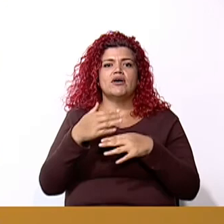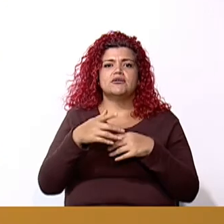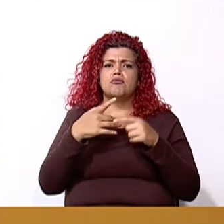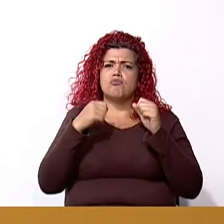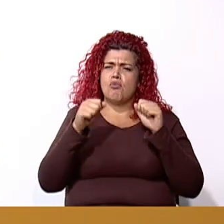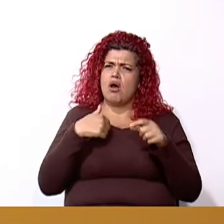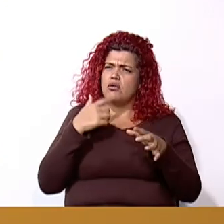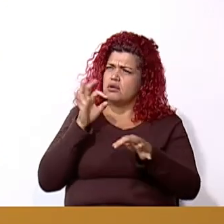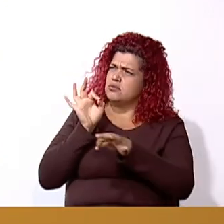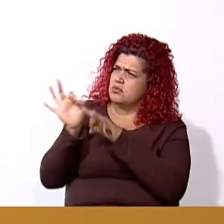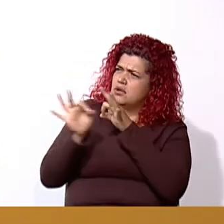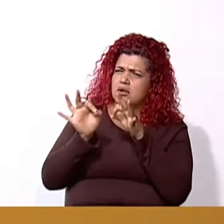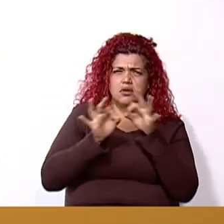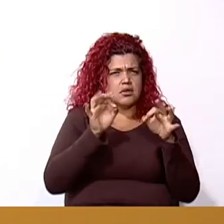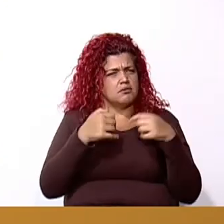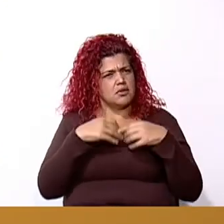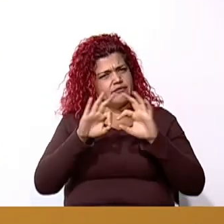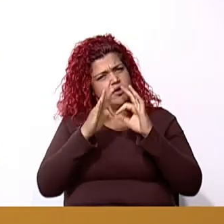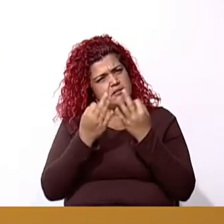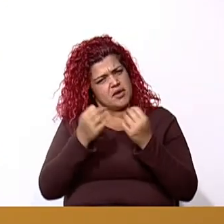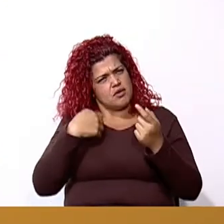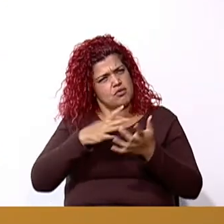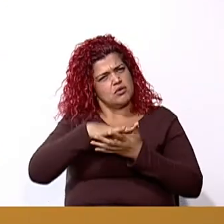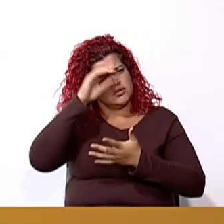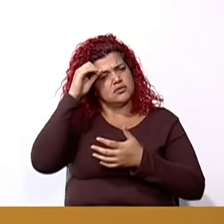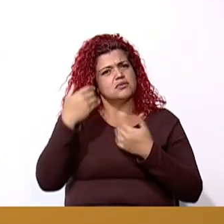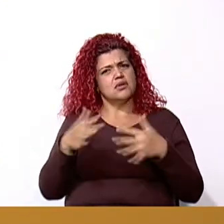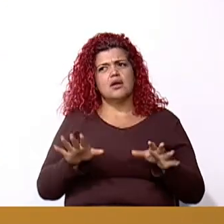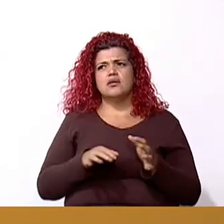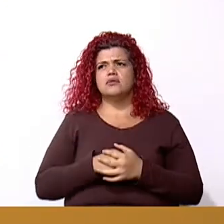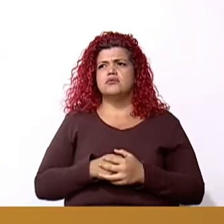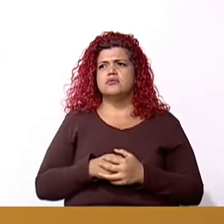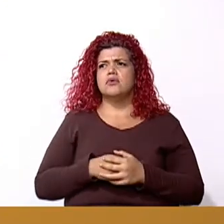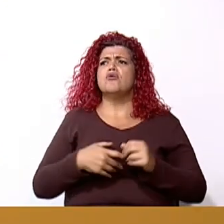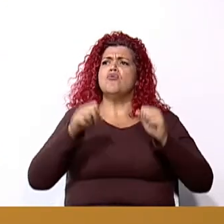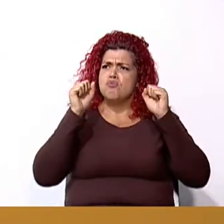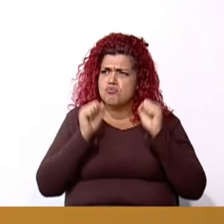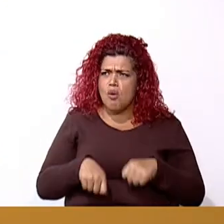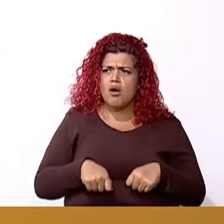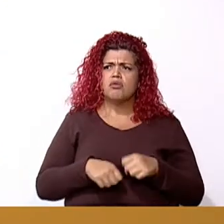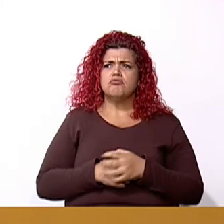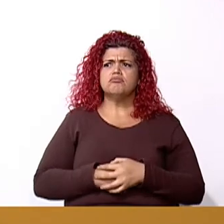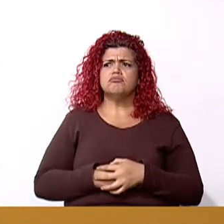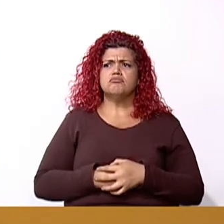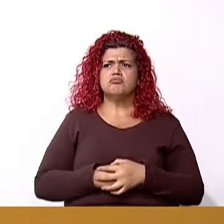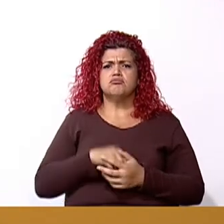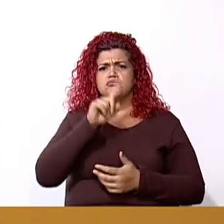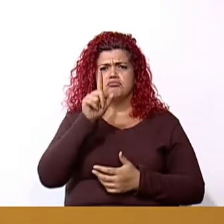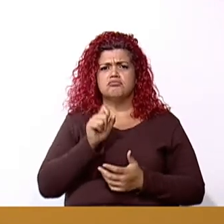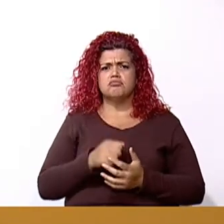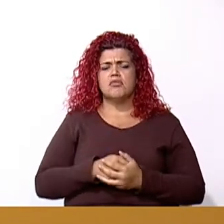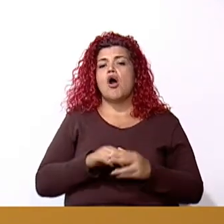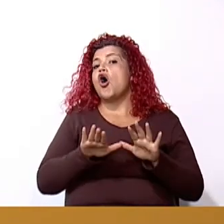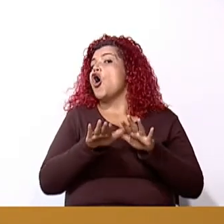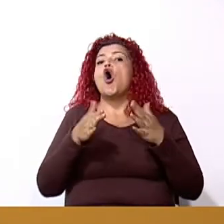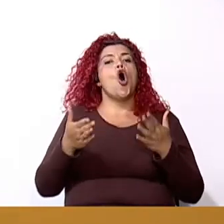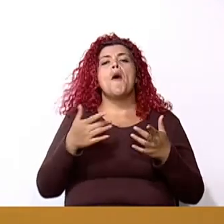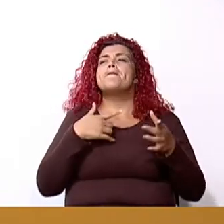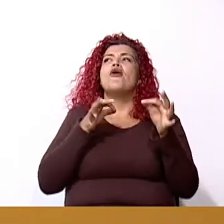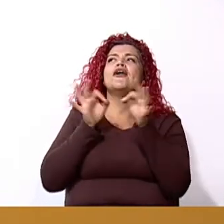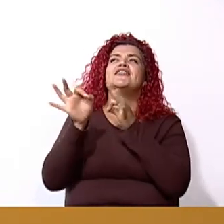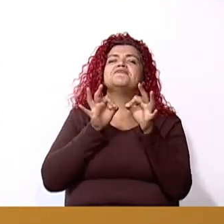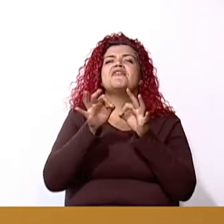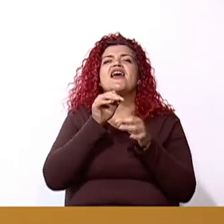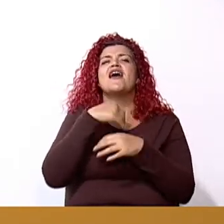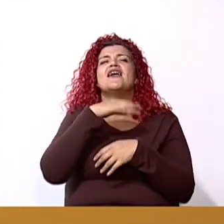¿puedo explicarle a mi familia lo que aprendí hoy? ¿Pueden ustedes hacerlo? ¿Cómo le explicarían